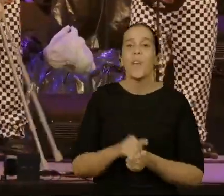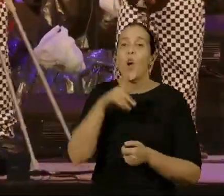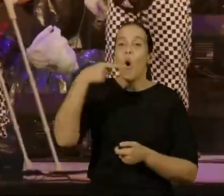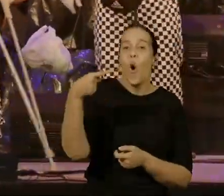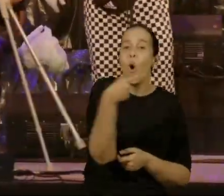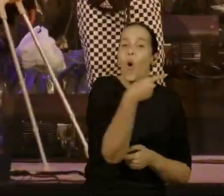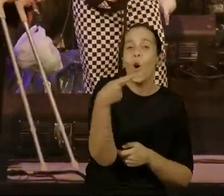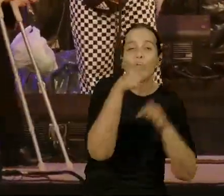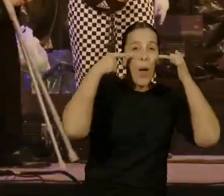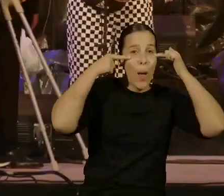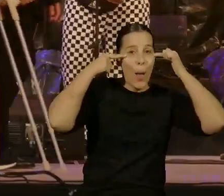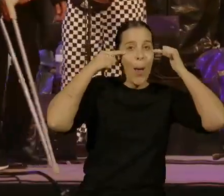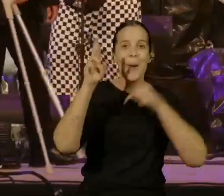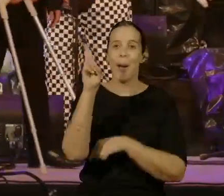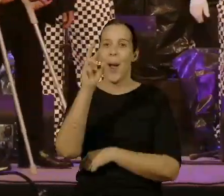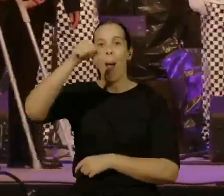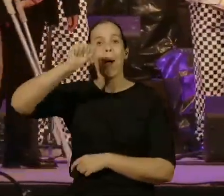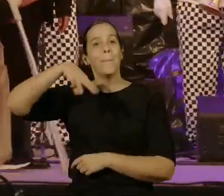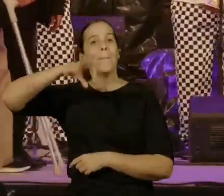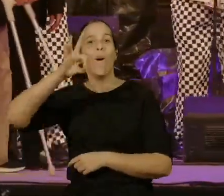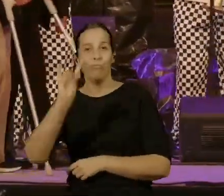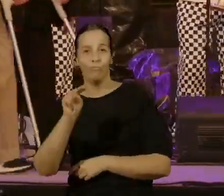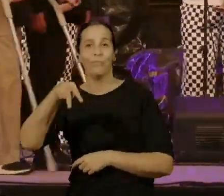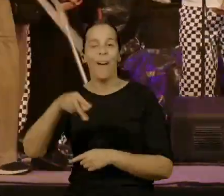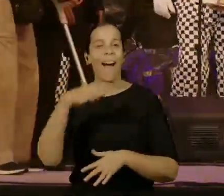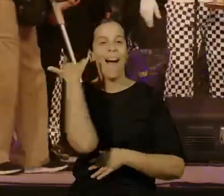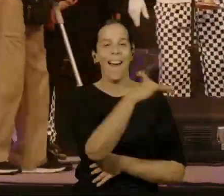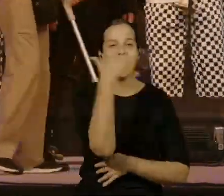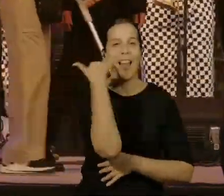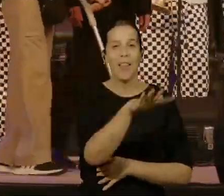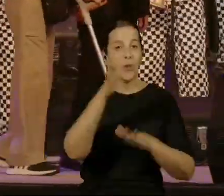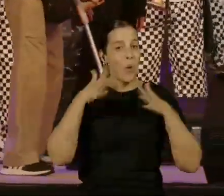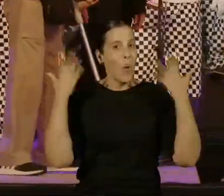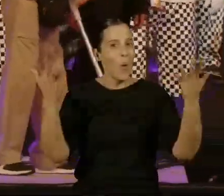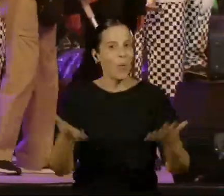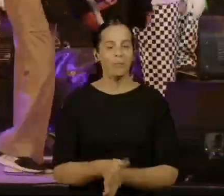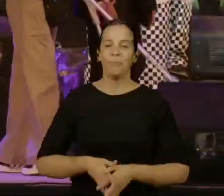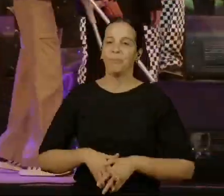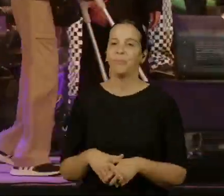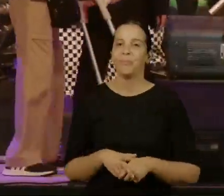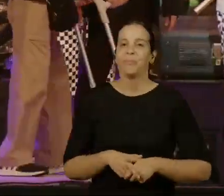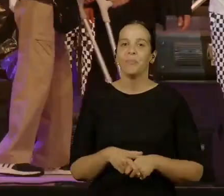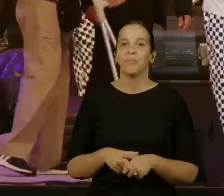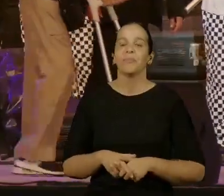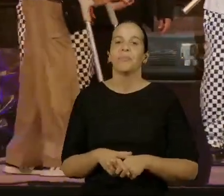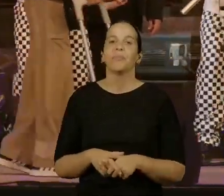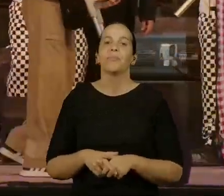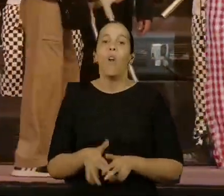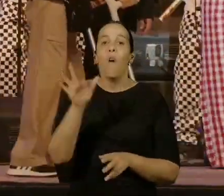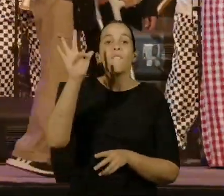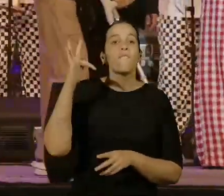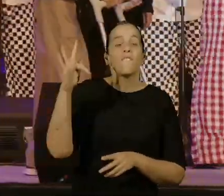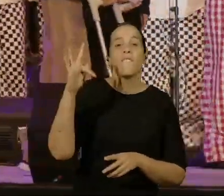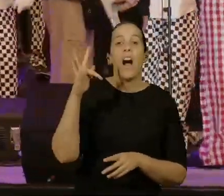el Chino y Ramón, la risa, la improvisación. Fernando